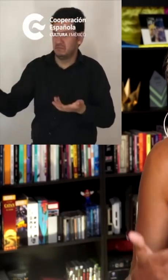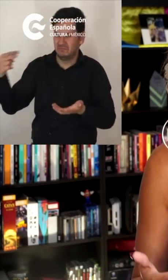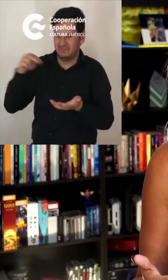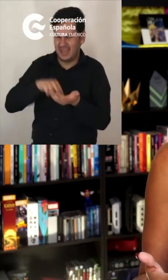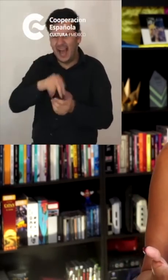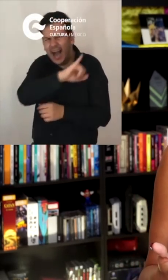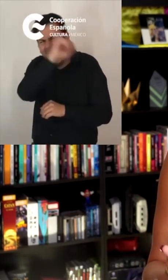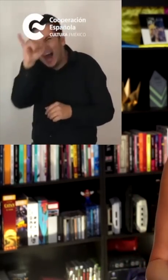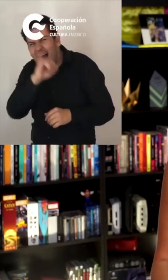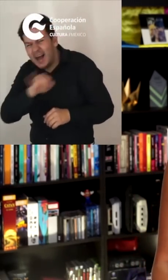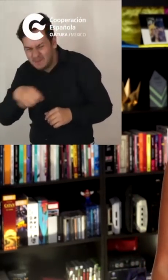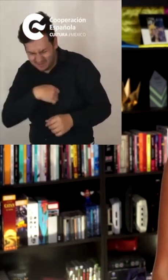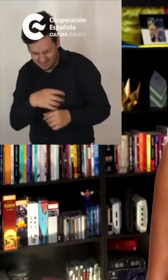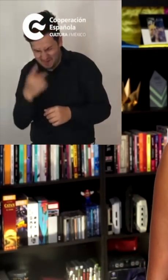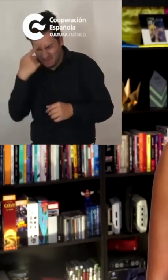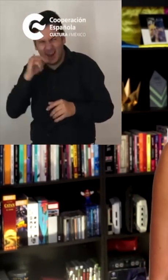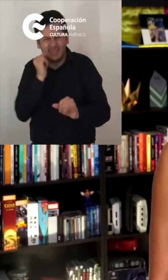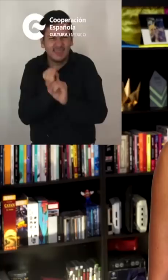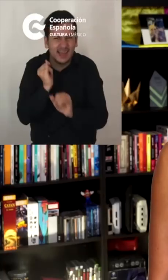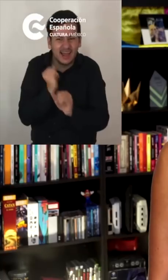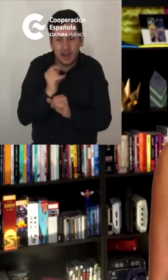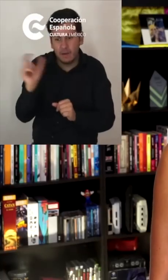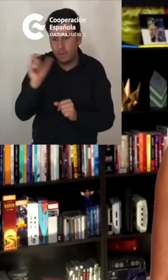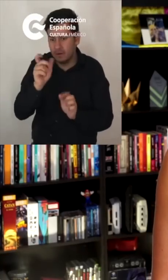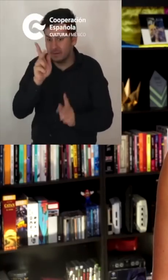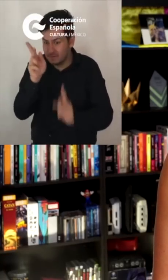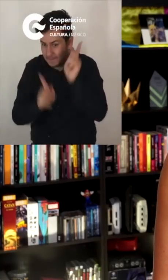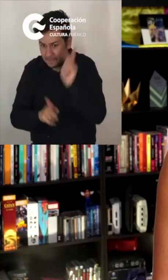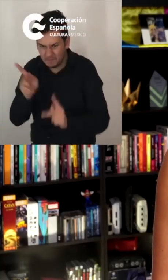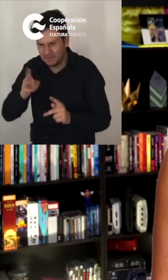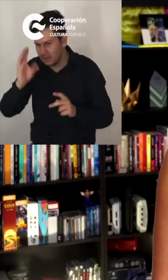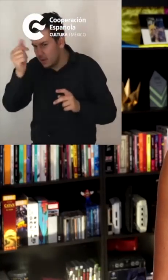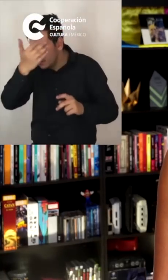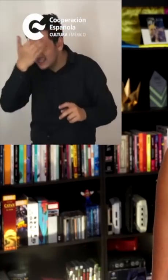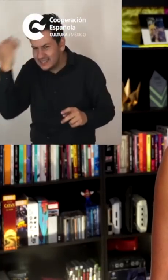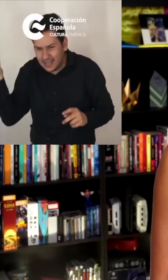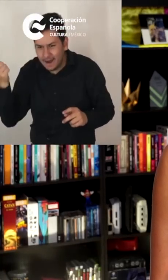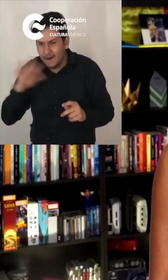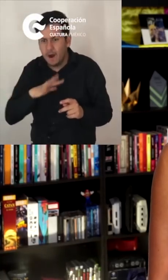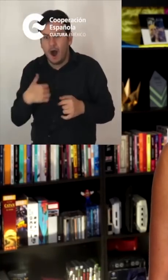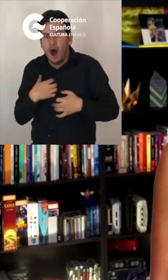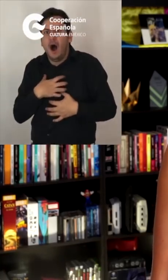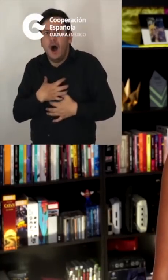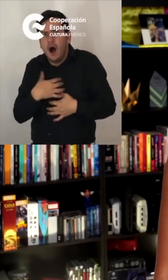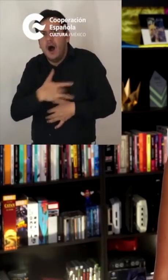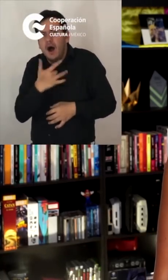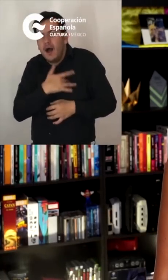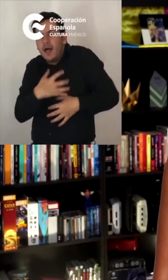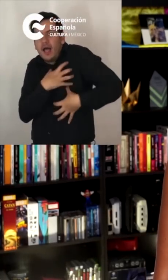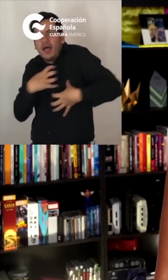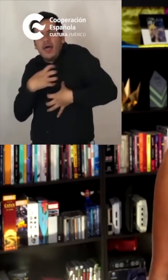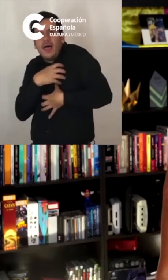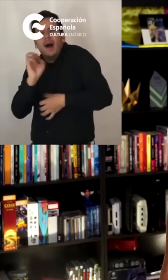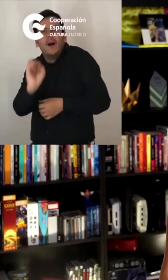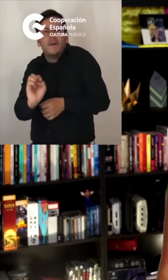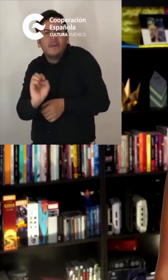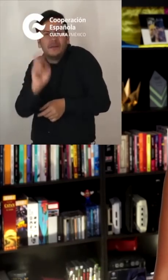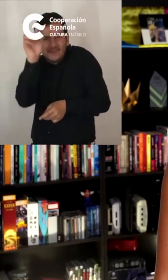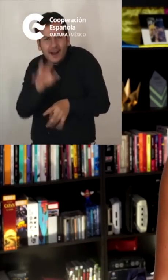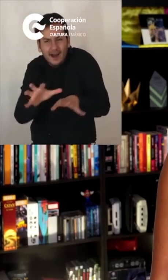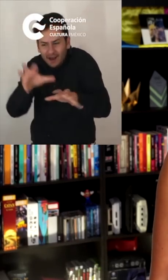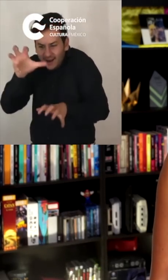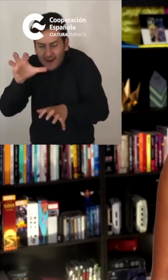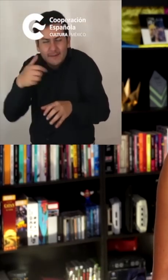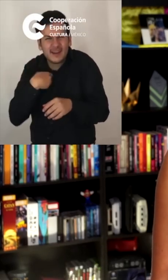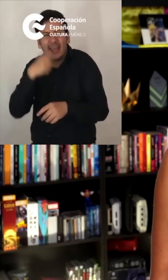ni siquiera han contratado un buen enlace a su casa. Entonces luego cuando hablas con ellos realmente no sabes si están pasando por un ataque al miocardio o si simplemente se trabó la llamada. Siento que es imperativo